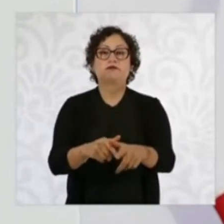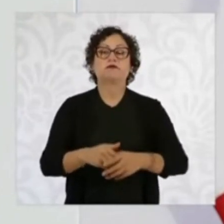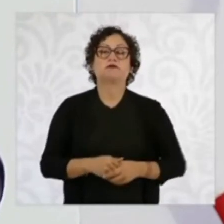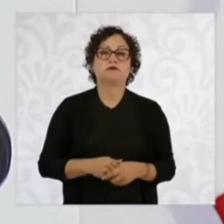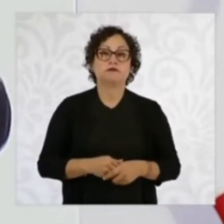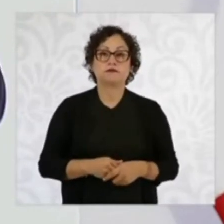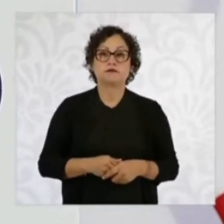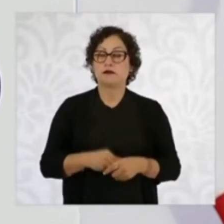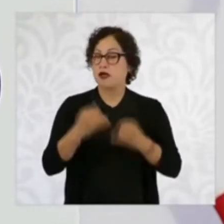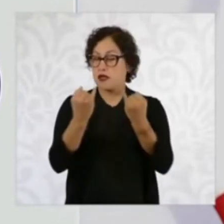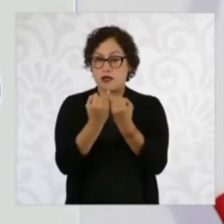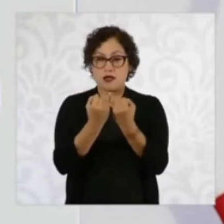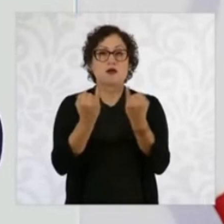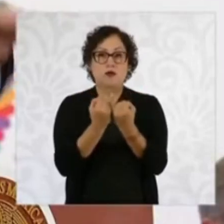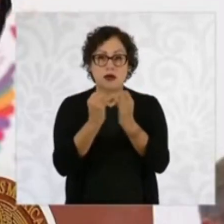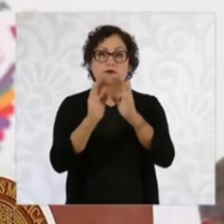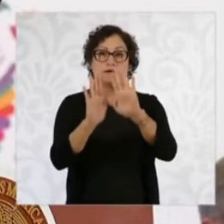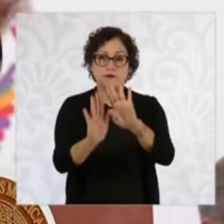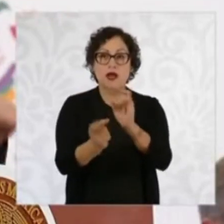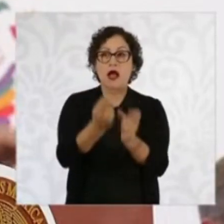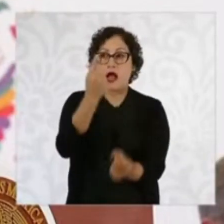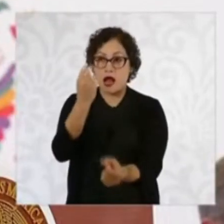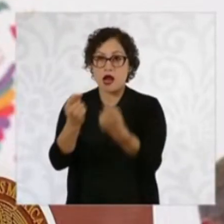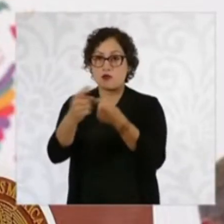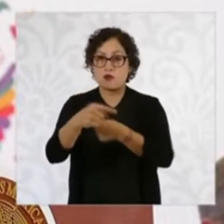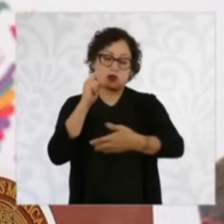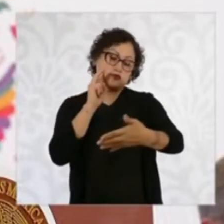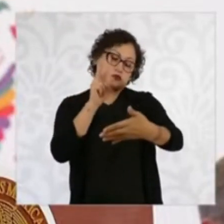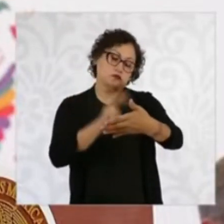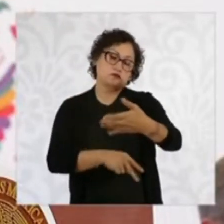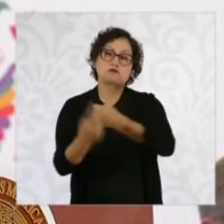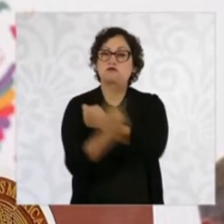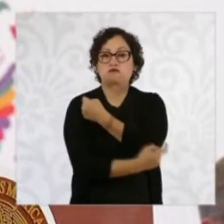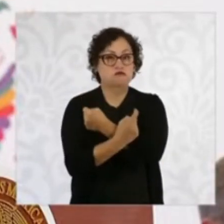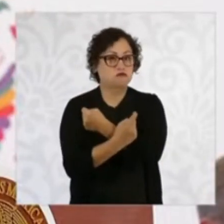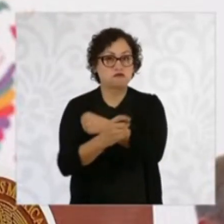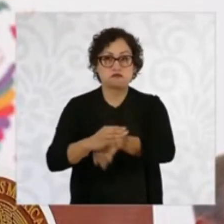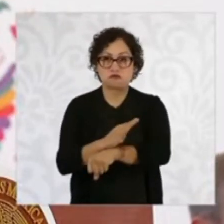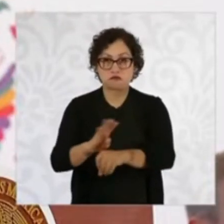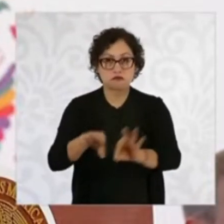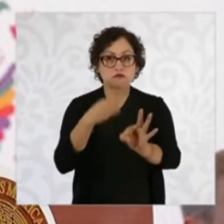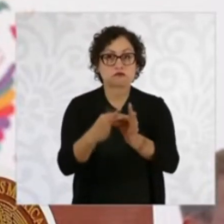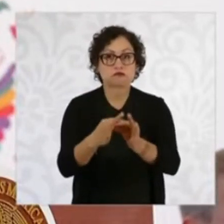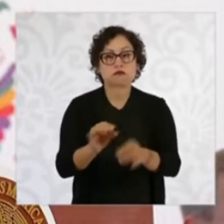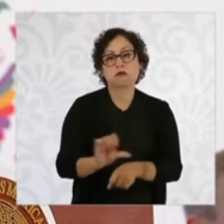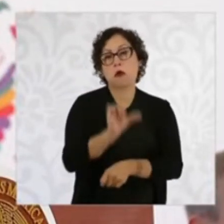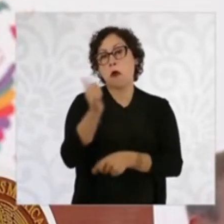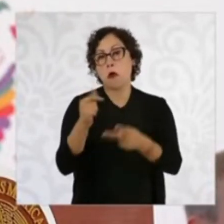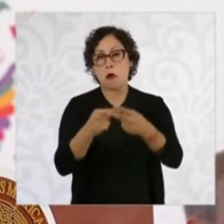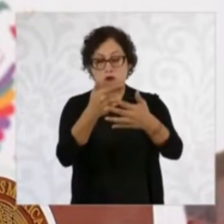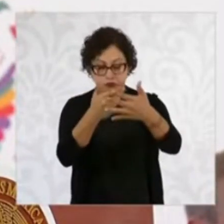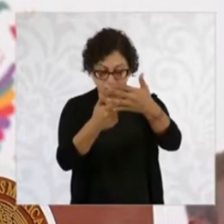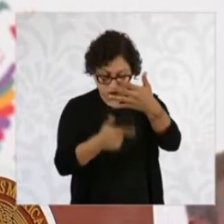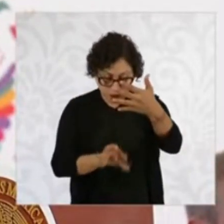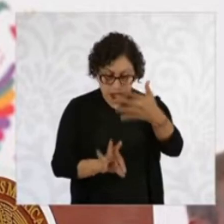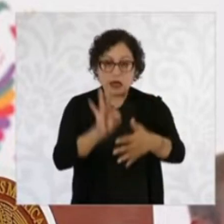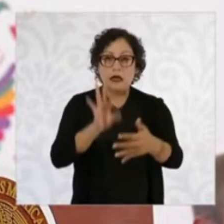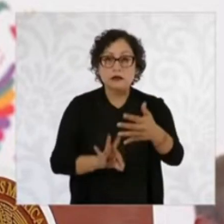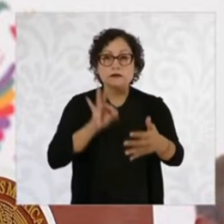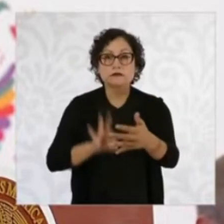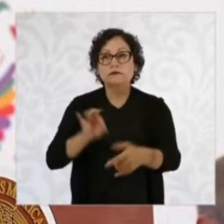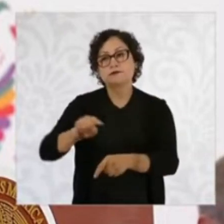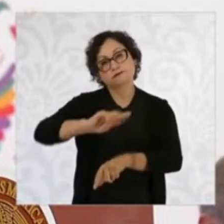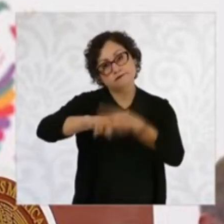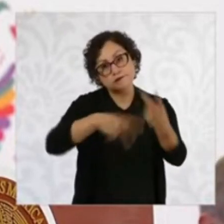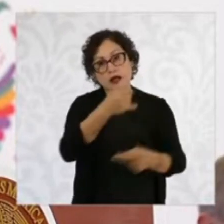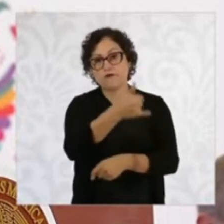forma, algunos van de manera automática a recibir beneficio y otros a través de las sucursales del